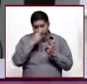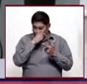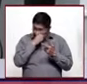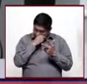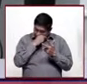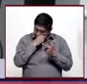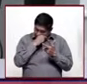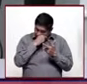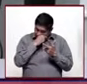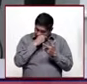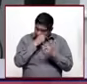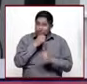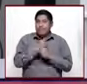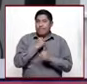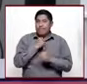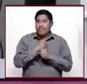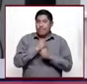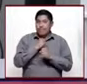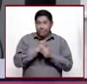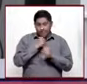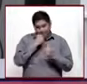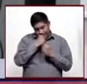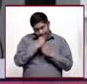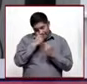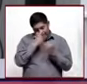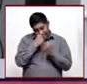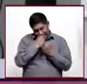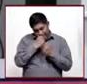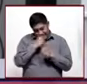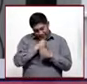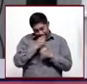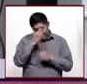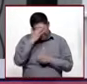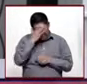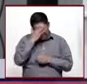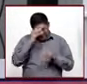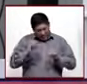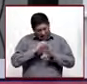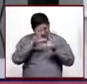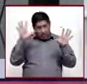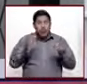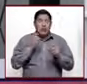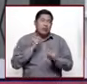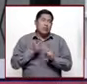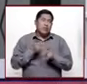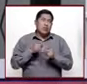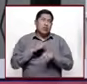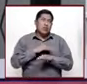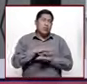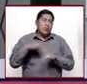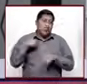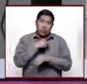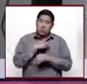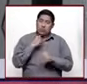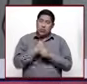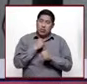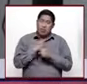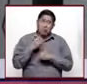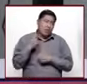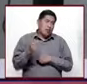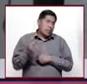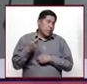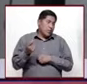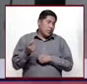necesitan un trabajo también en lo que se refiere a la precisión, a la claridad de las mismas, y sobre eso vamos a trabajar de manera